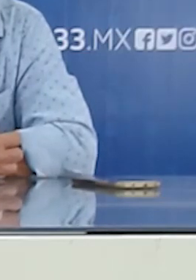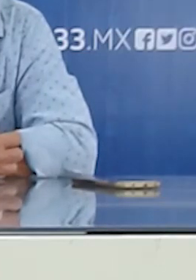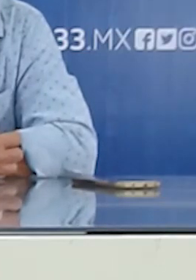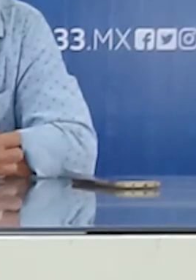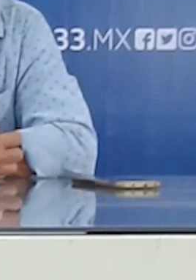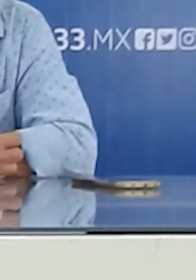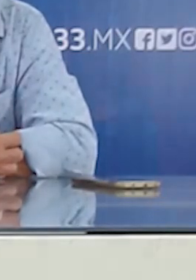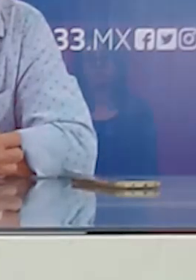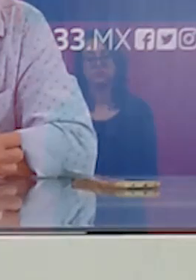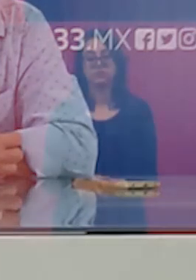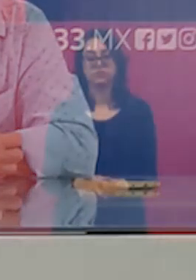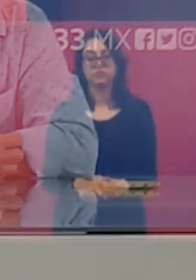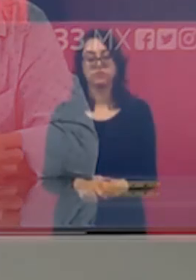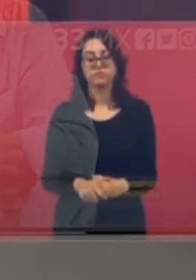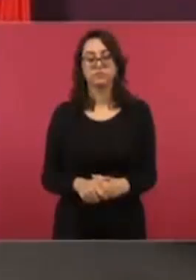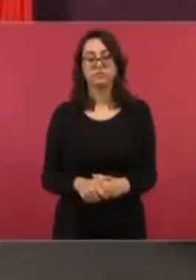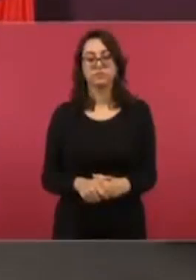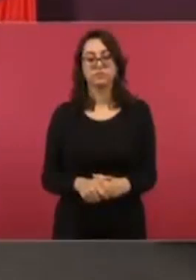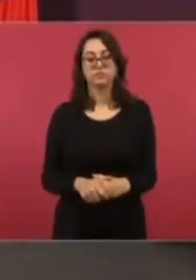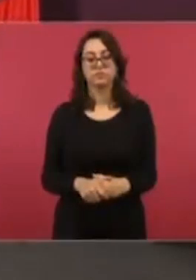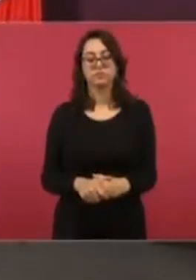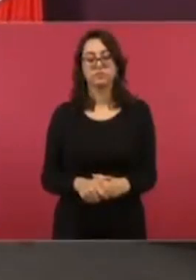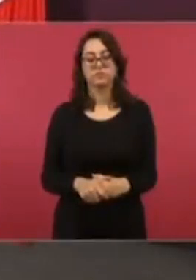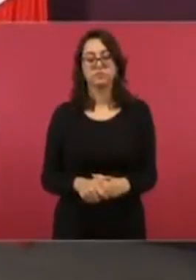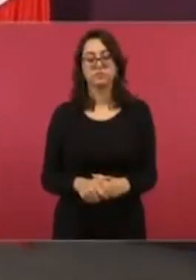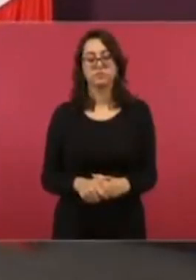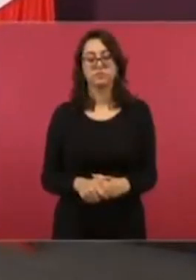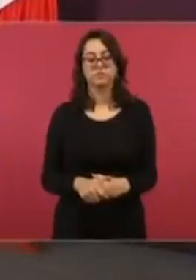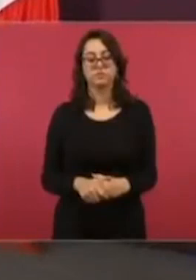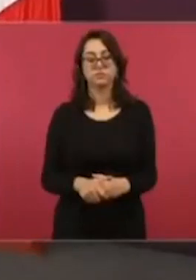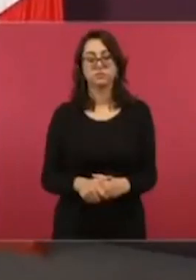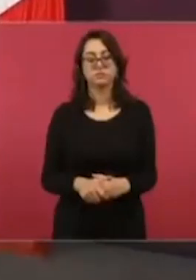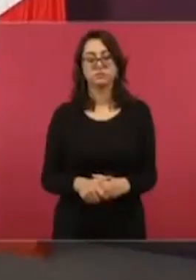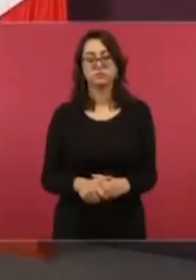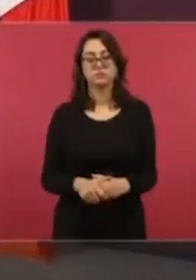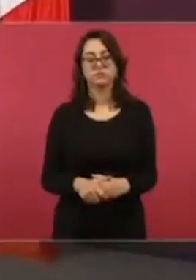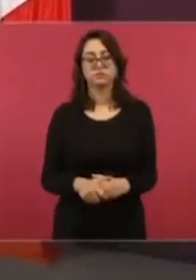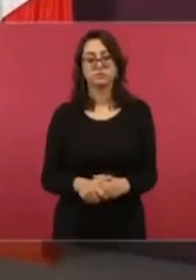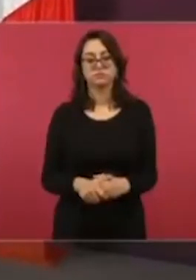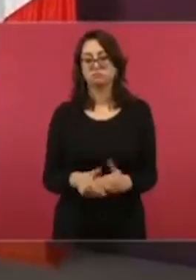gratuitos. Pese a la suspensión definitiva que desde mayo